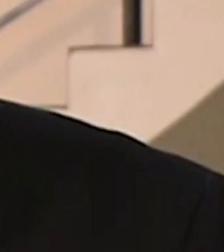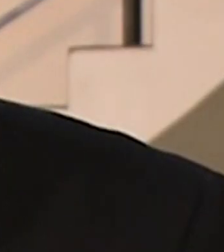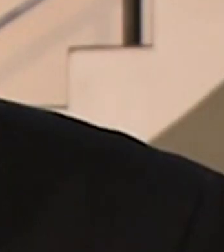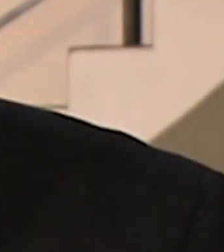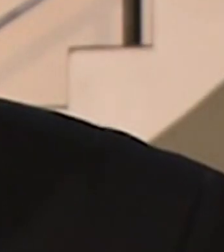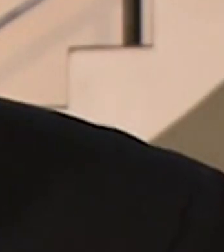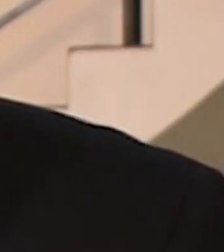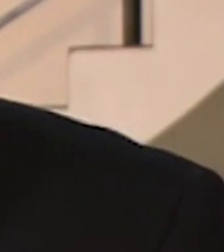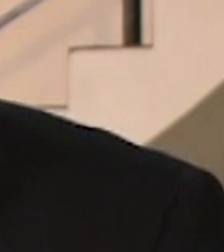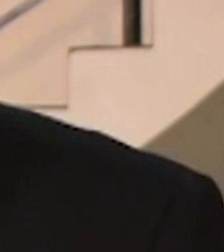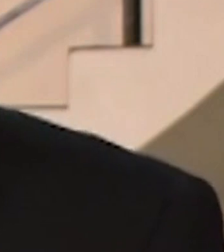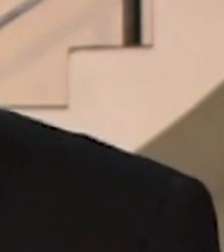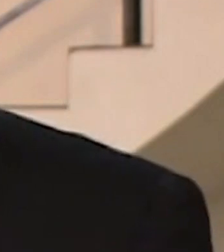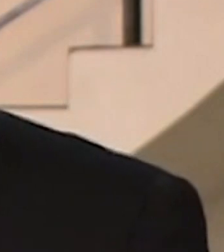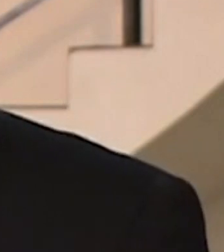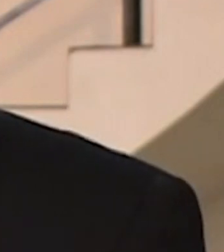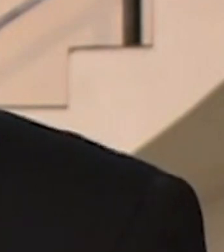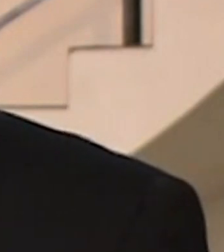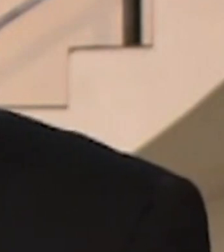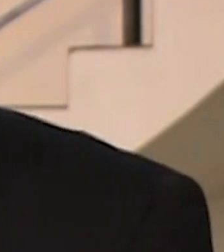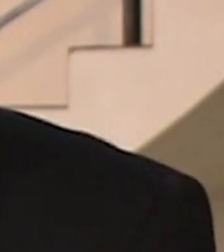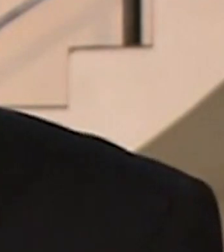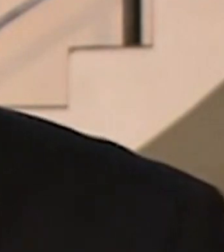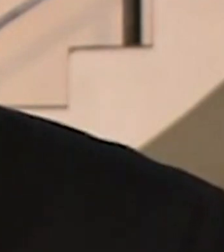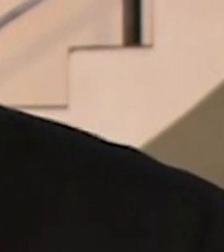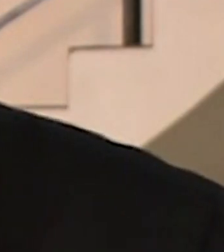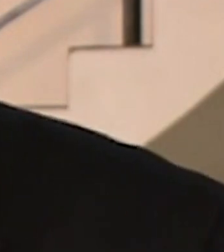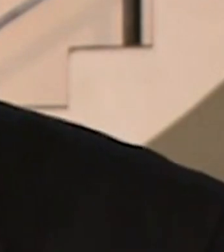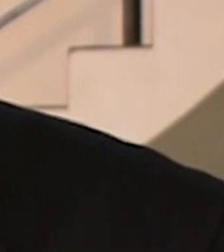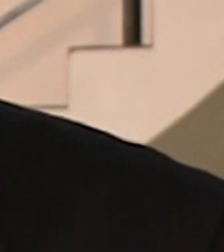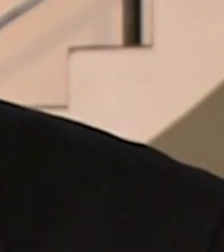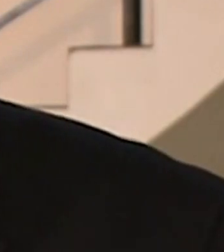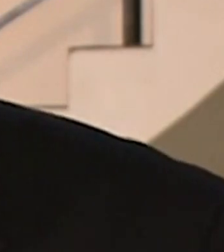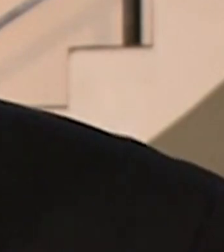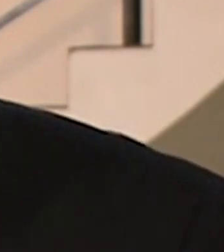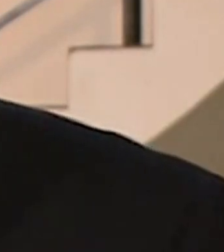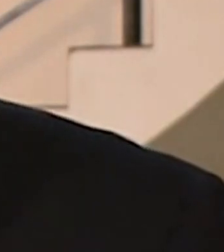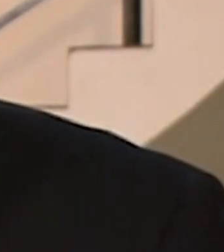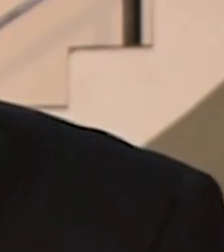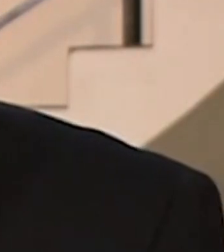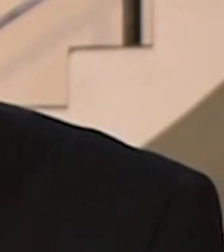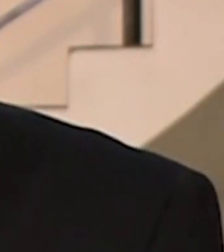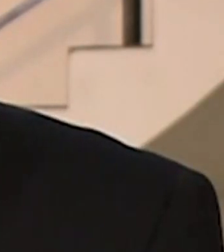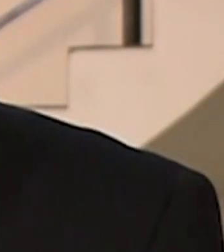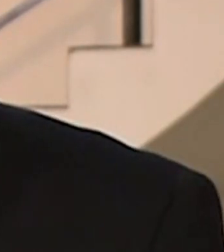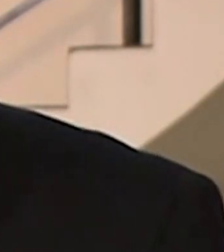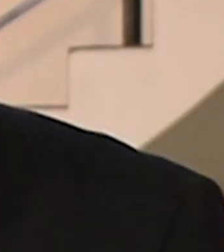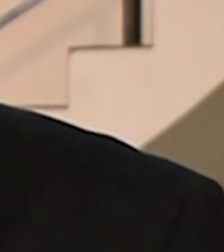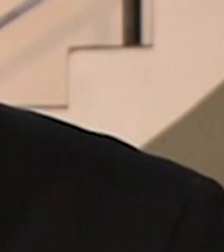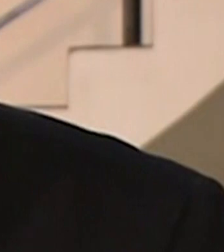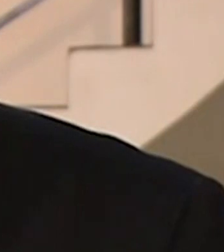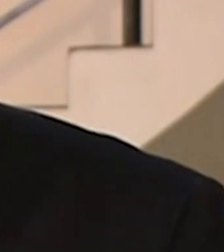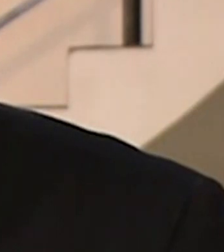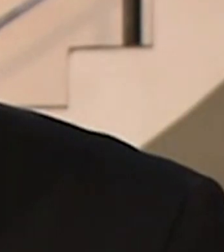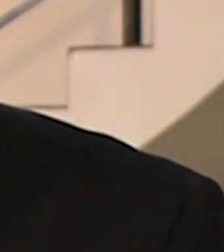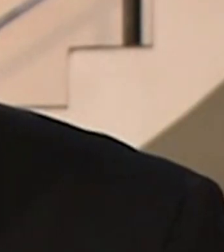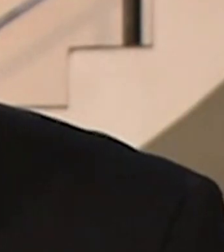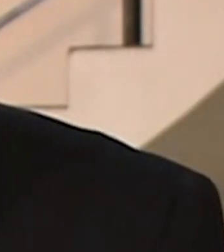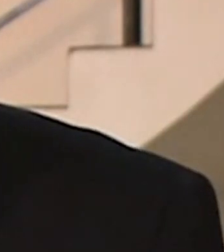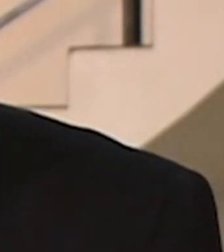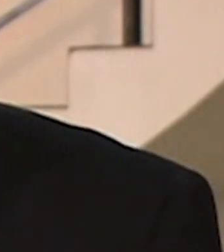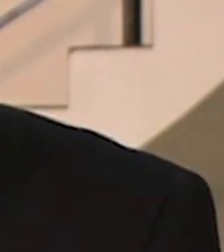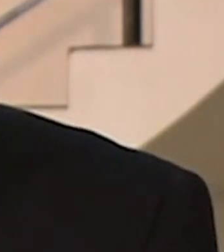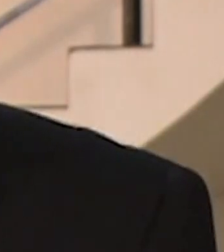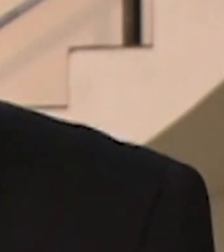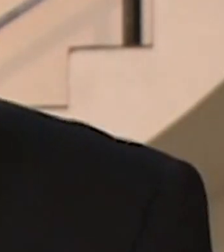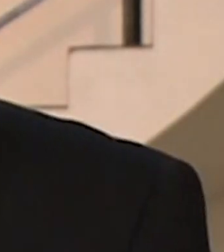Los 33 mil millones de colones, como había hecho ese cálculo que le iba a dar a la caja y no me respondió